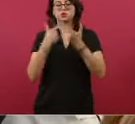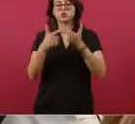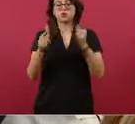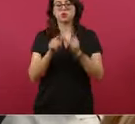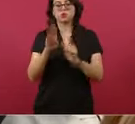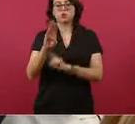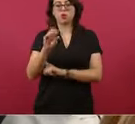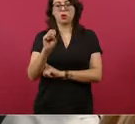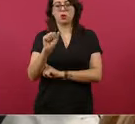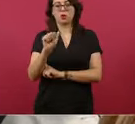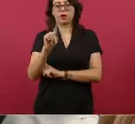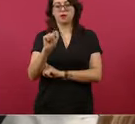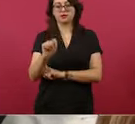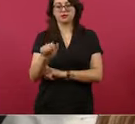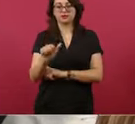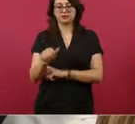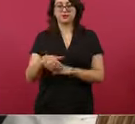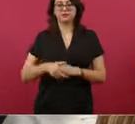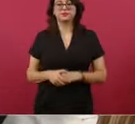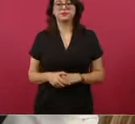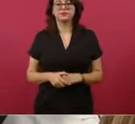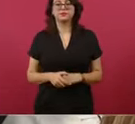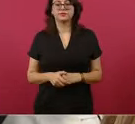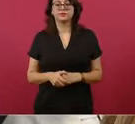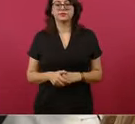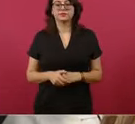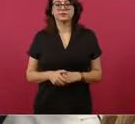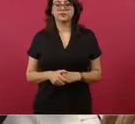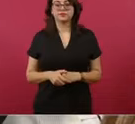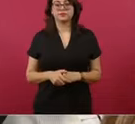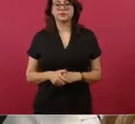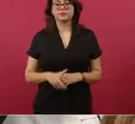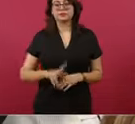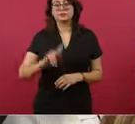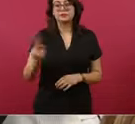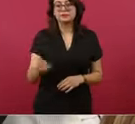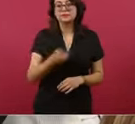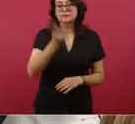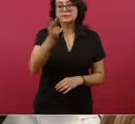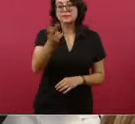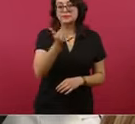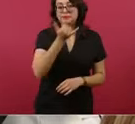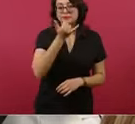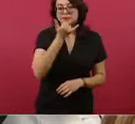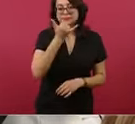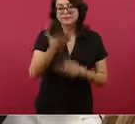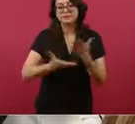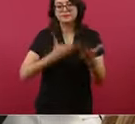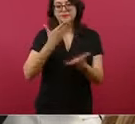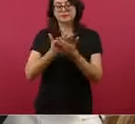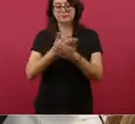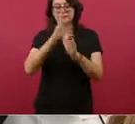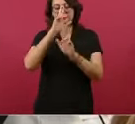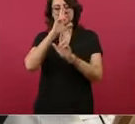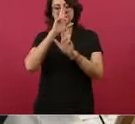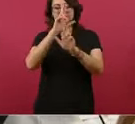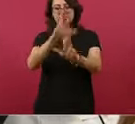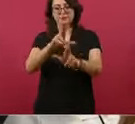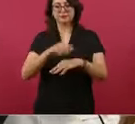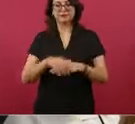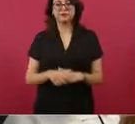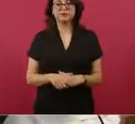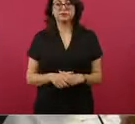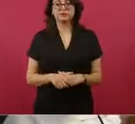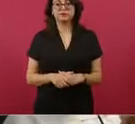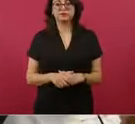presidente, voy a hacerle una respetuosa aclaración el día de ayer. Usted había mencionado que